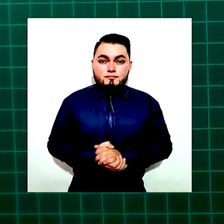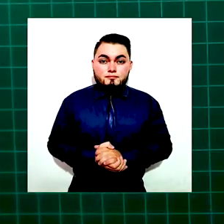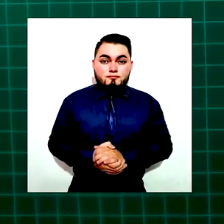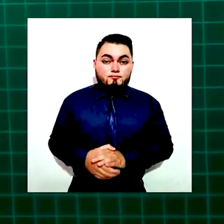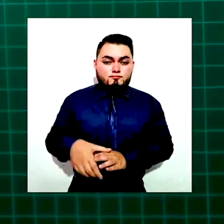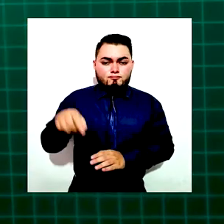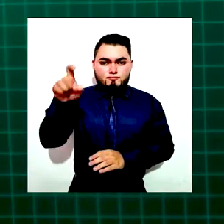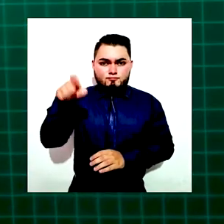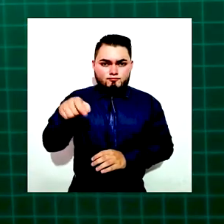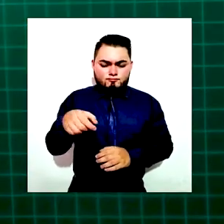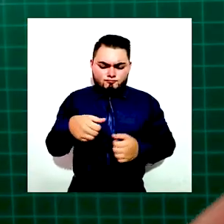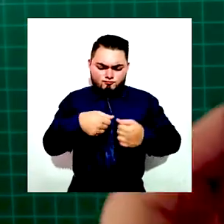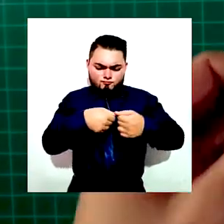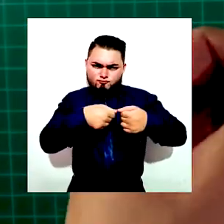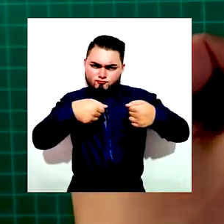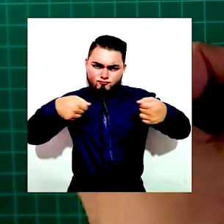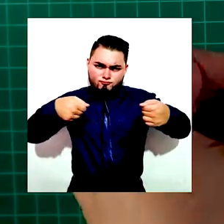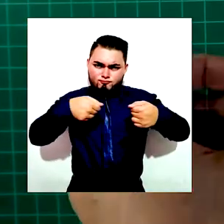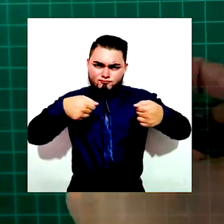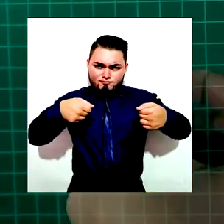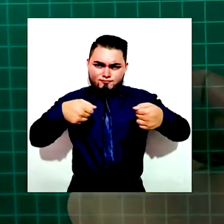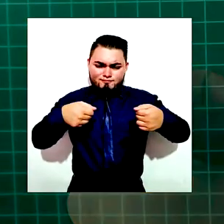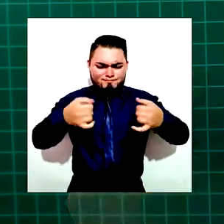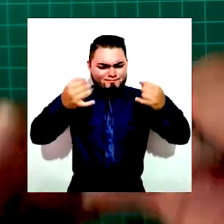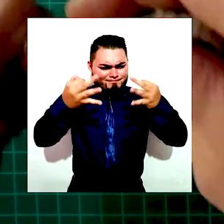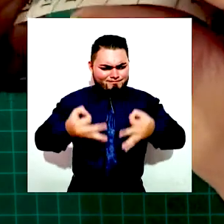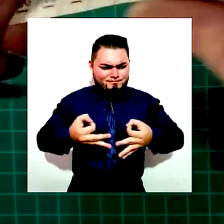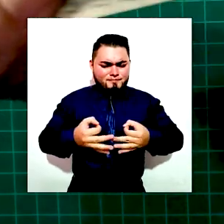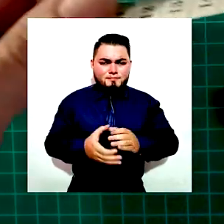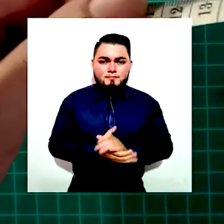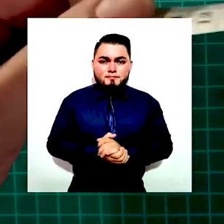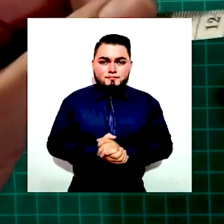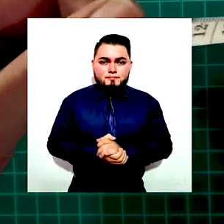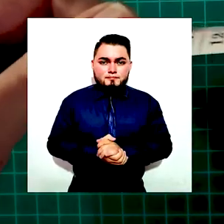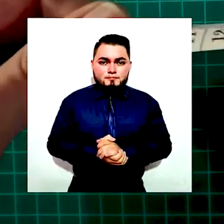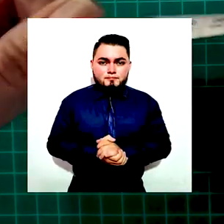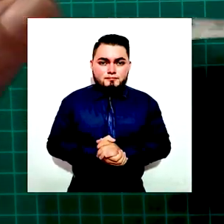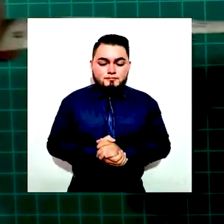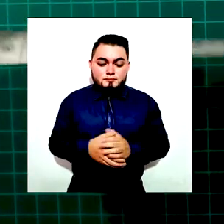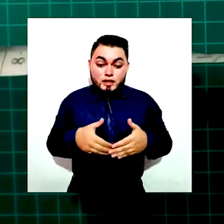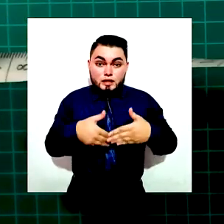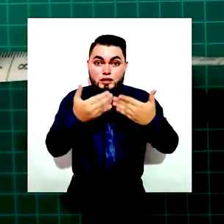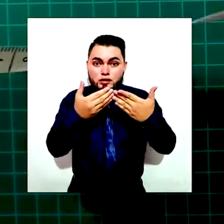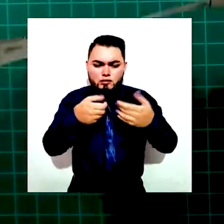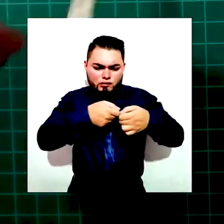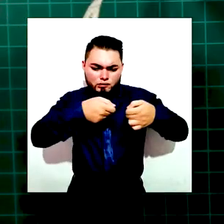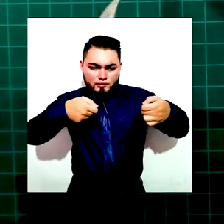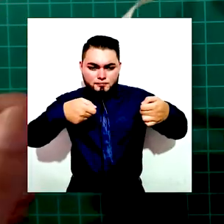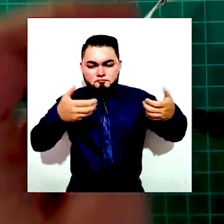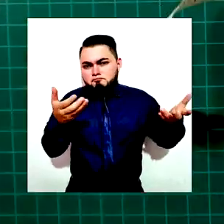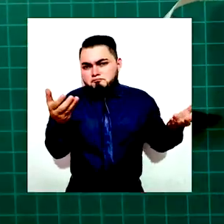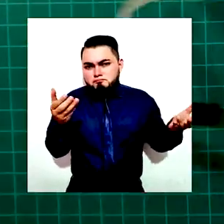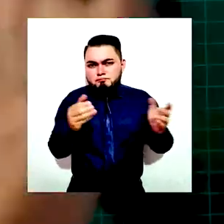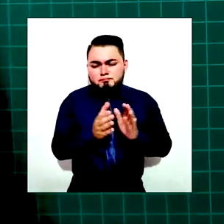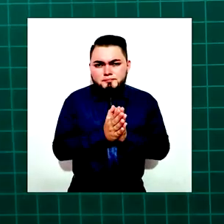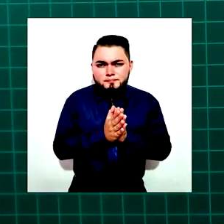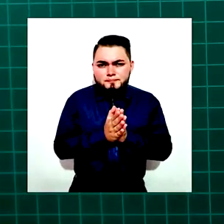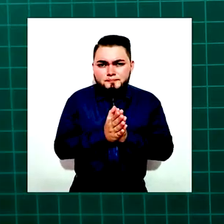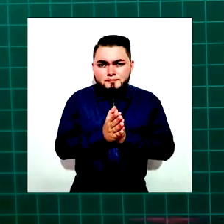Ahora necesitarás las medidas para que la careta te quede justa. Si no tienes una cinta métrica,